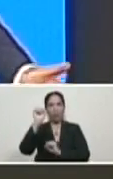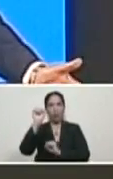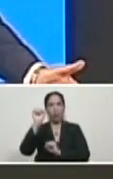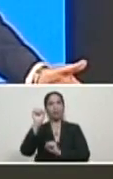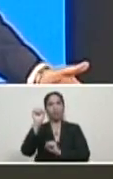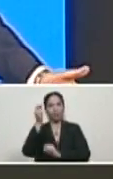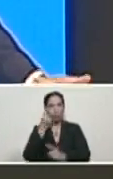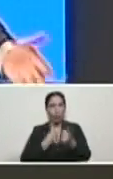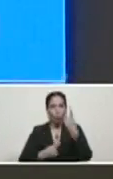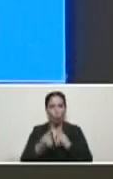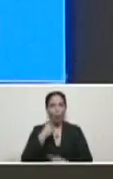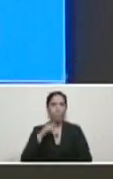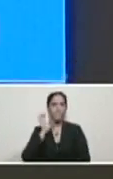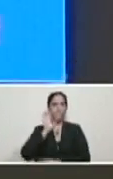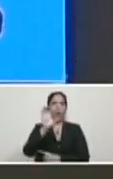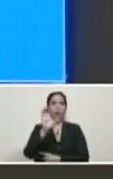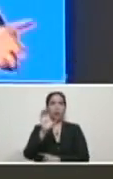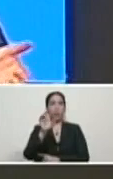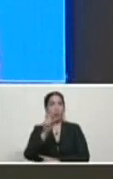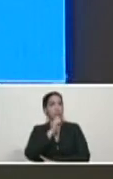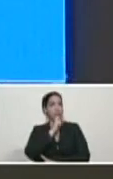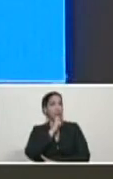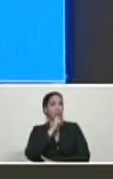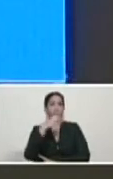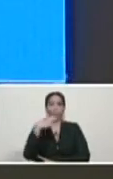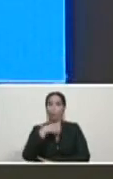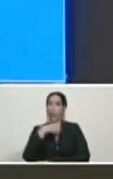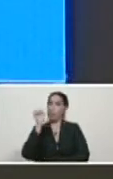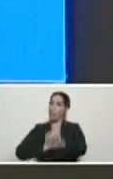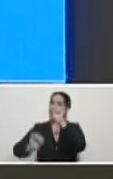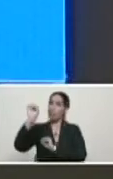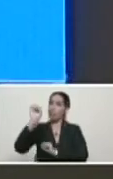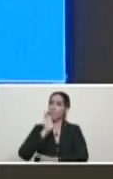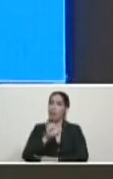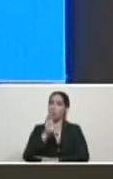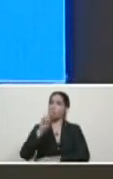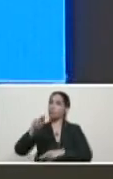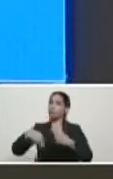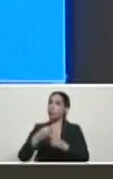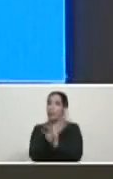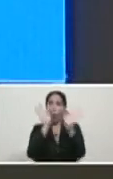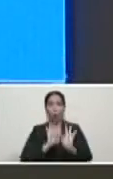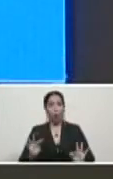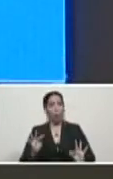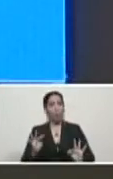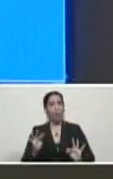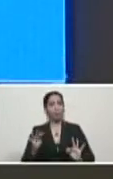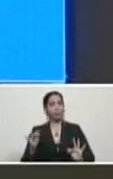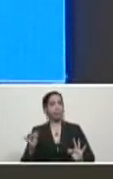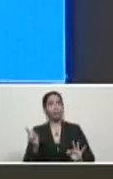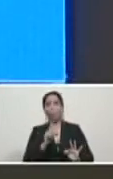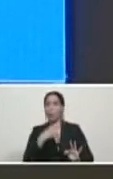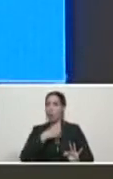patrio, es difícil que pueda defender la patria de ninguna manera, y menos con las armas.